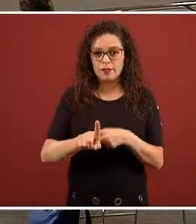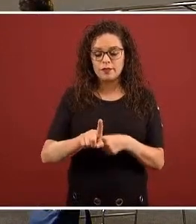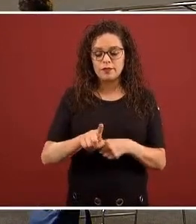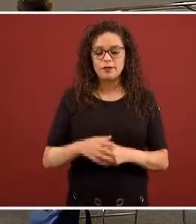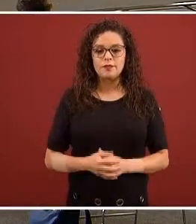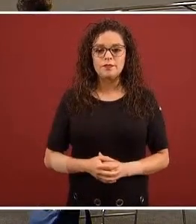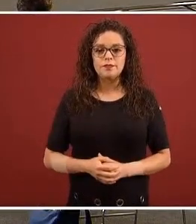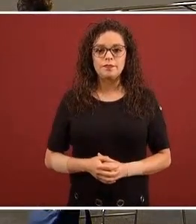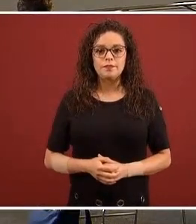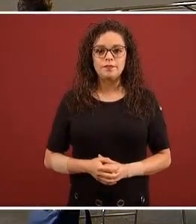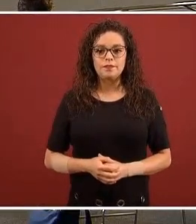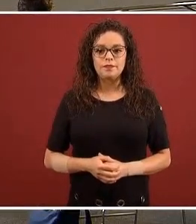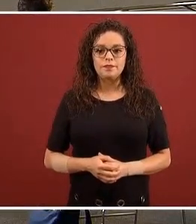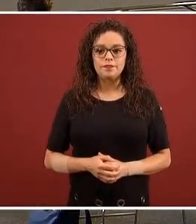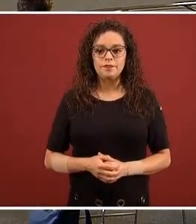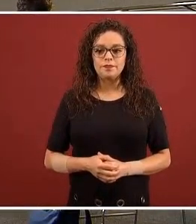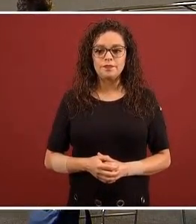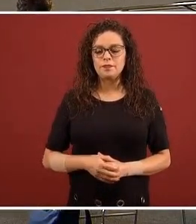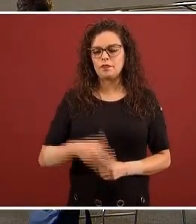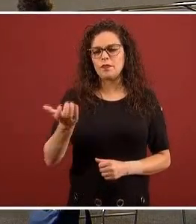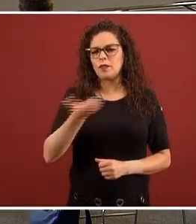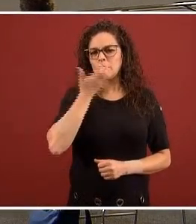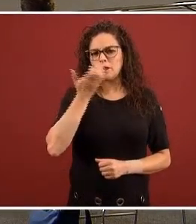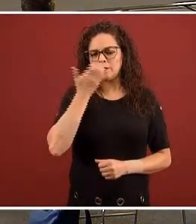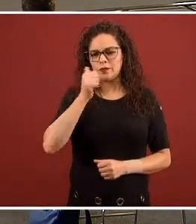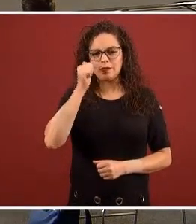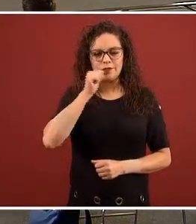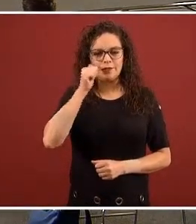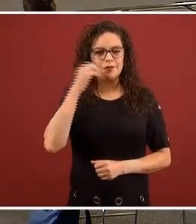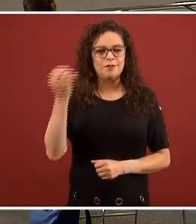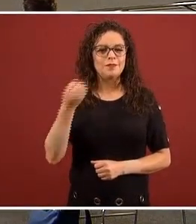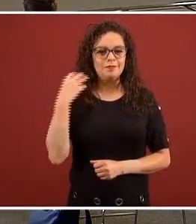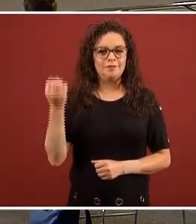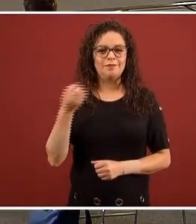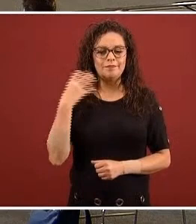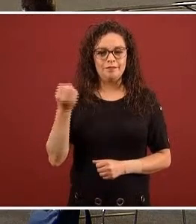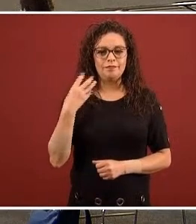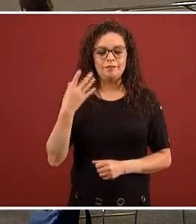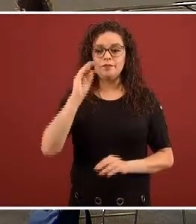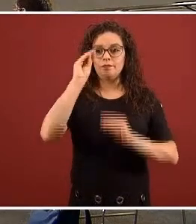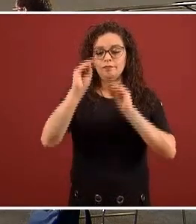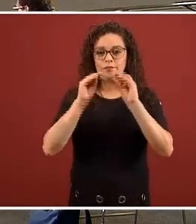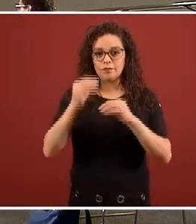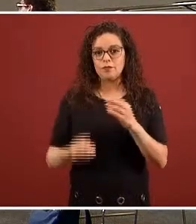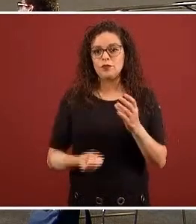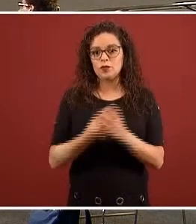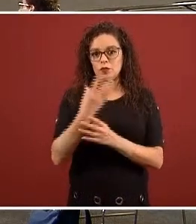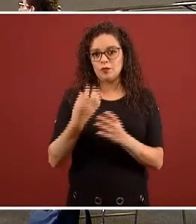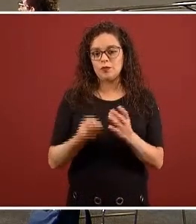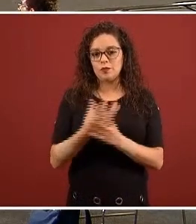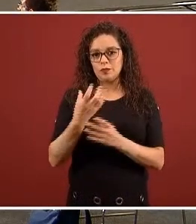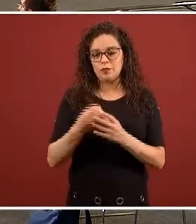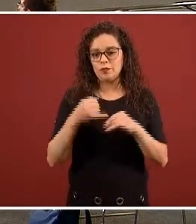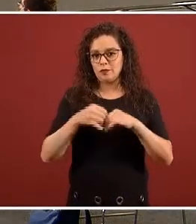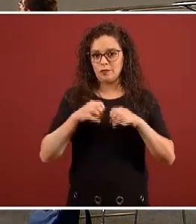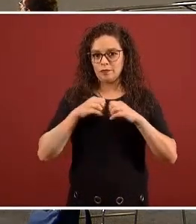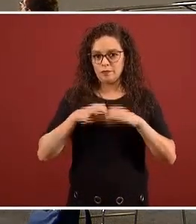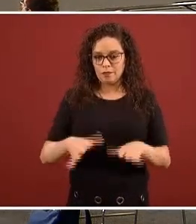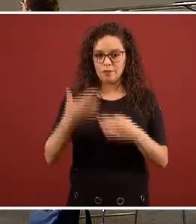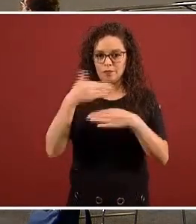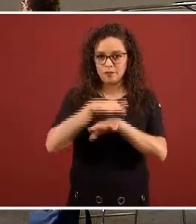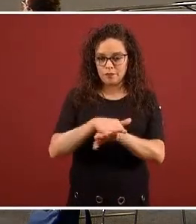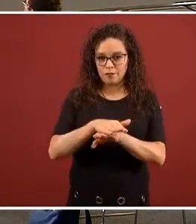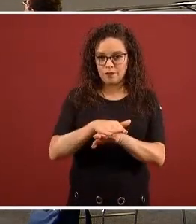el día de hoy, como lo hacemos normalmente durante todas las conferencias, con las actualizaciones de los diferentes panoramas en relación